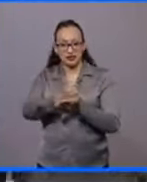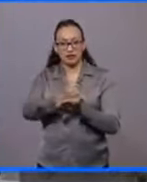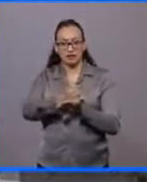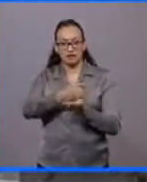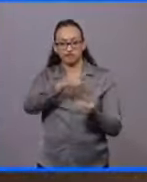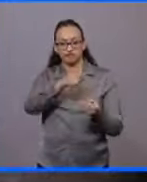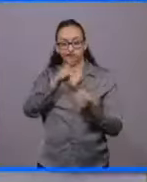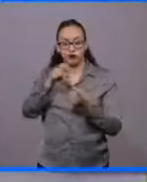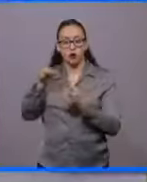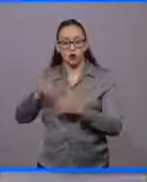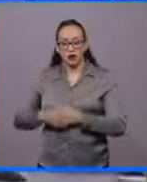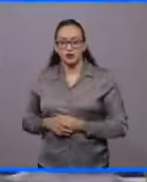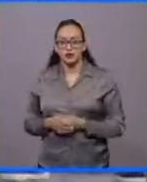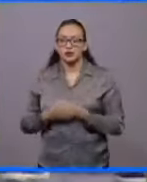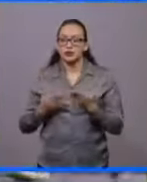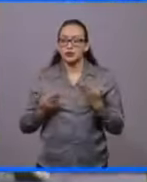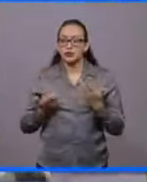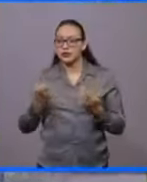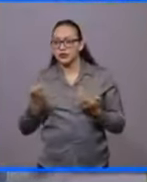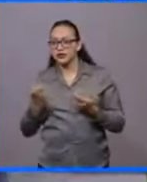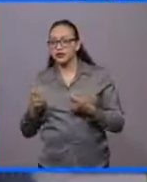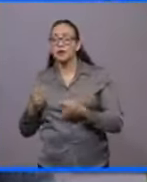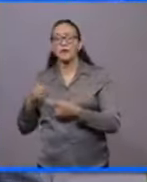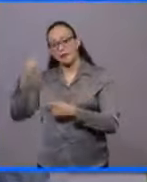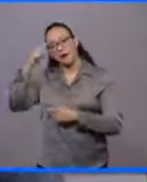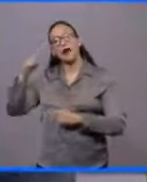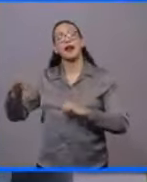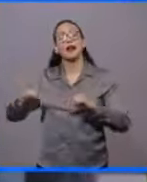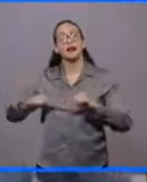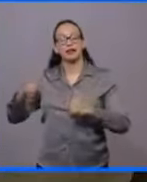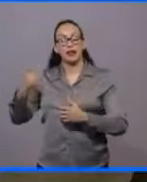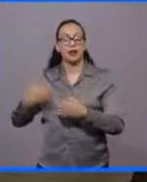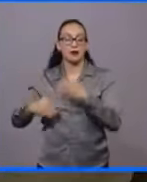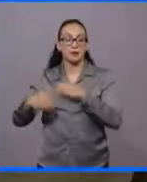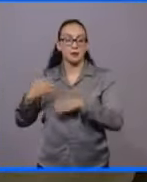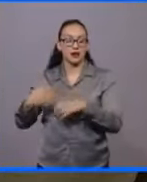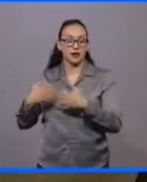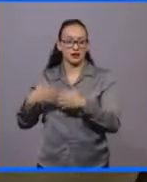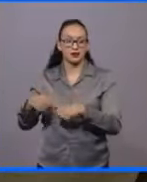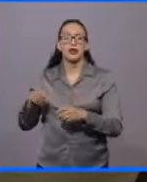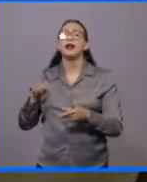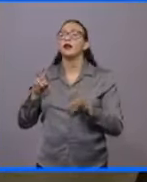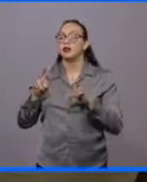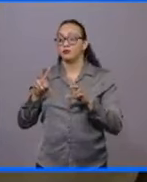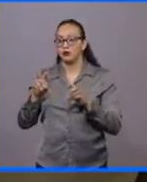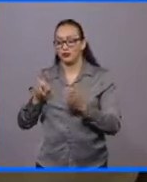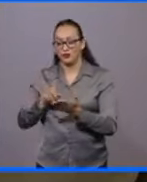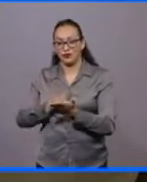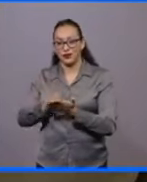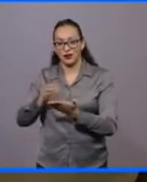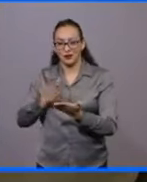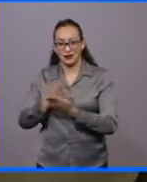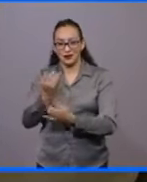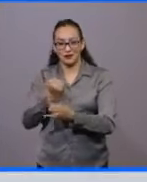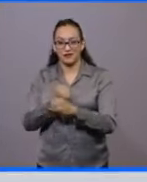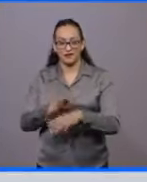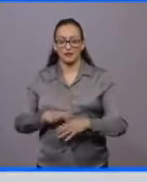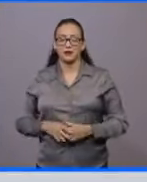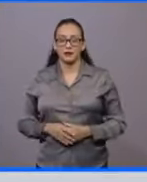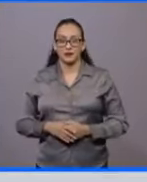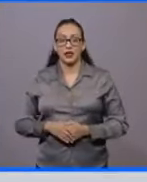de constancias relativas a la actividad fiscal inmobiliaria no relacionadas con el derecho de acceso a la